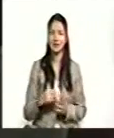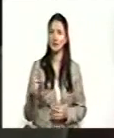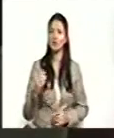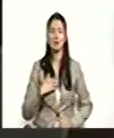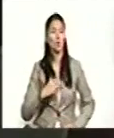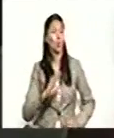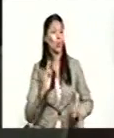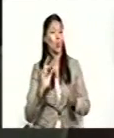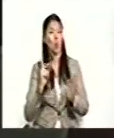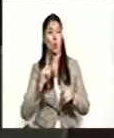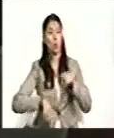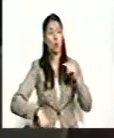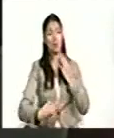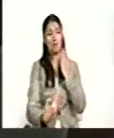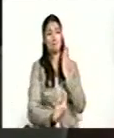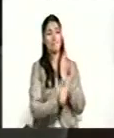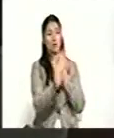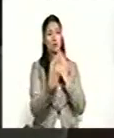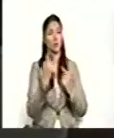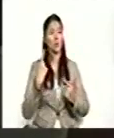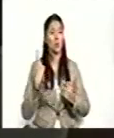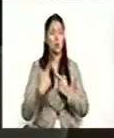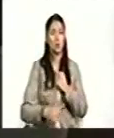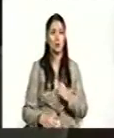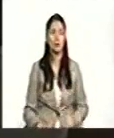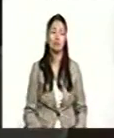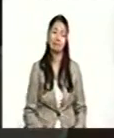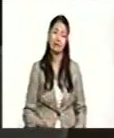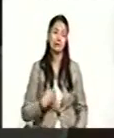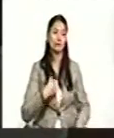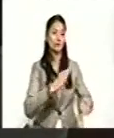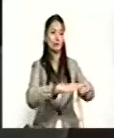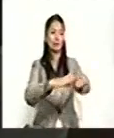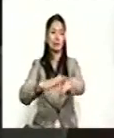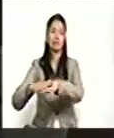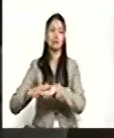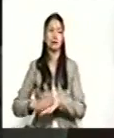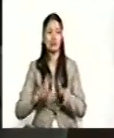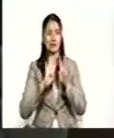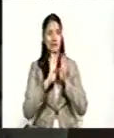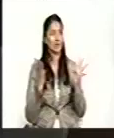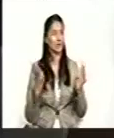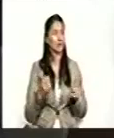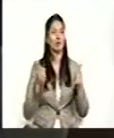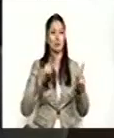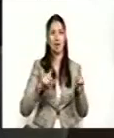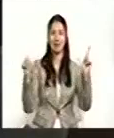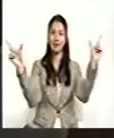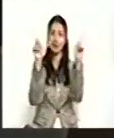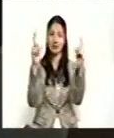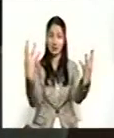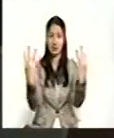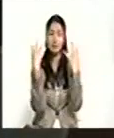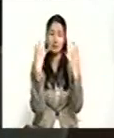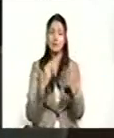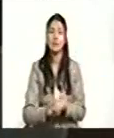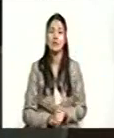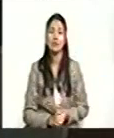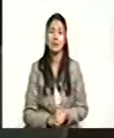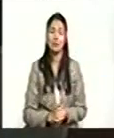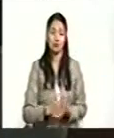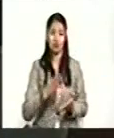impunidad debo recordarle a los senadores asistentes Y a lo y a la teleaudiencia que